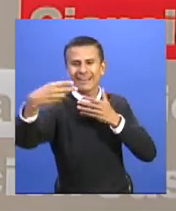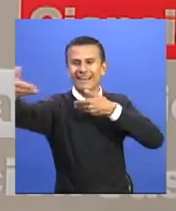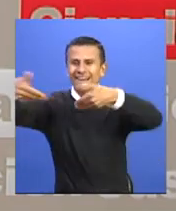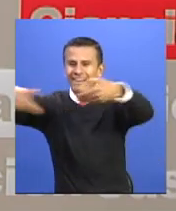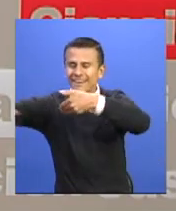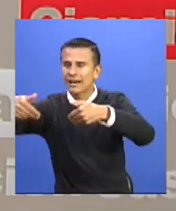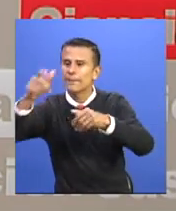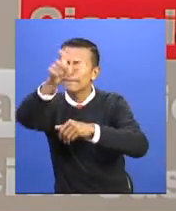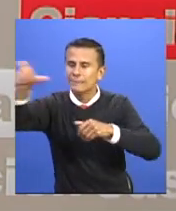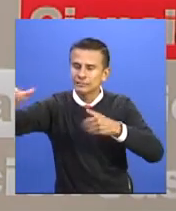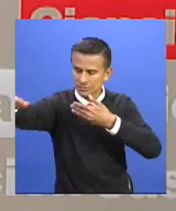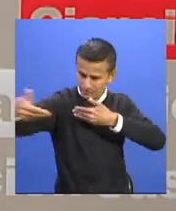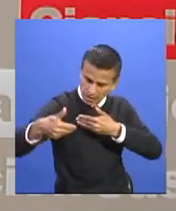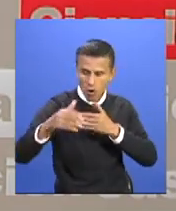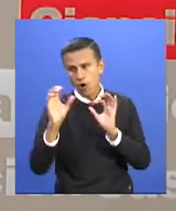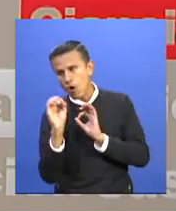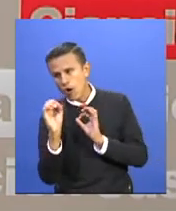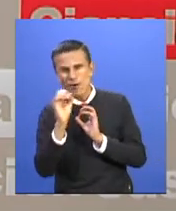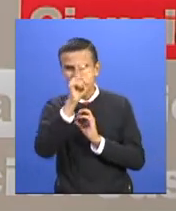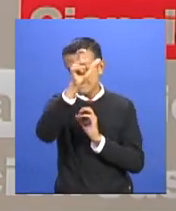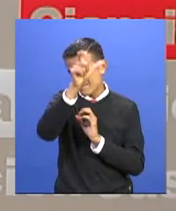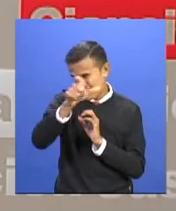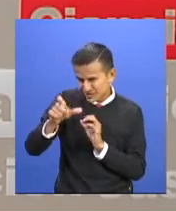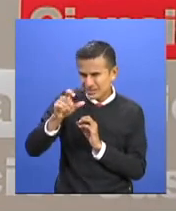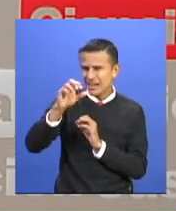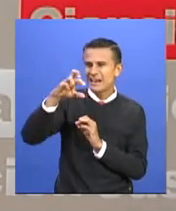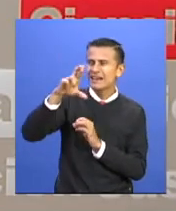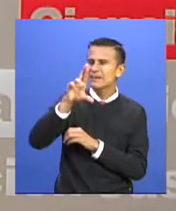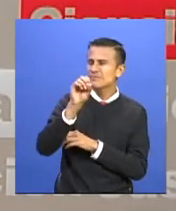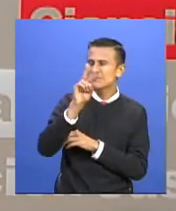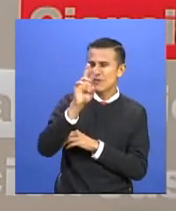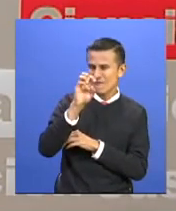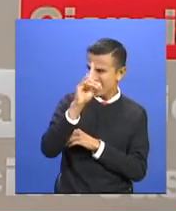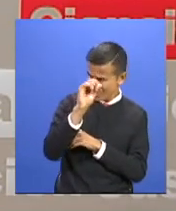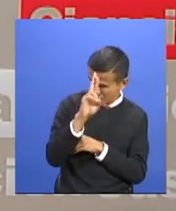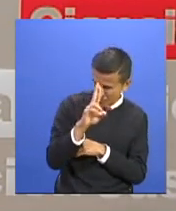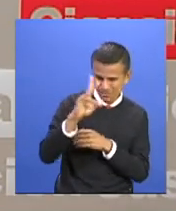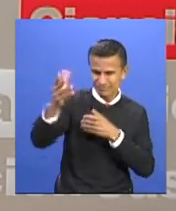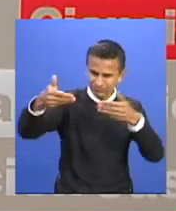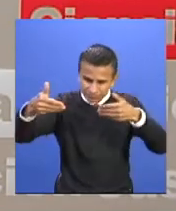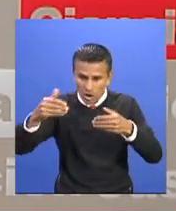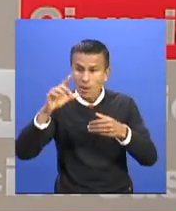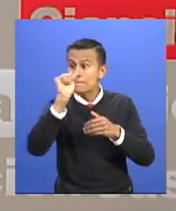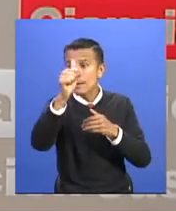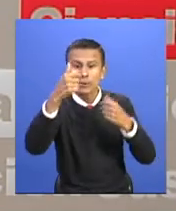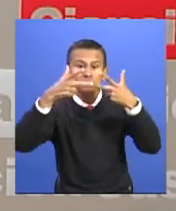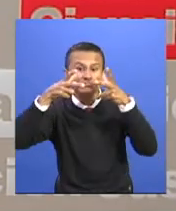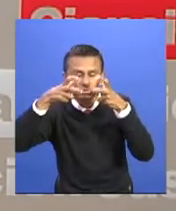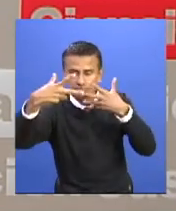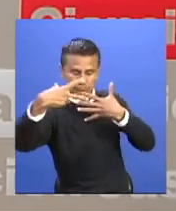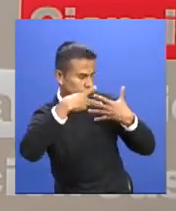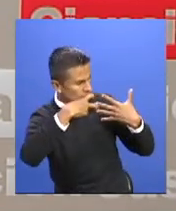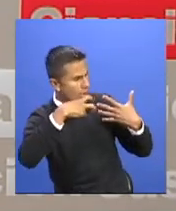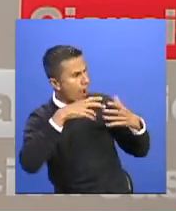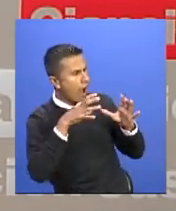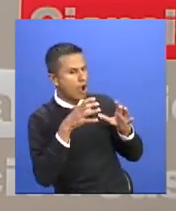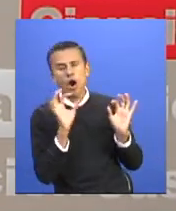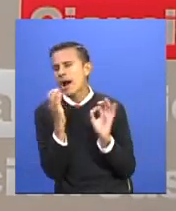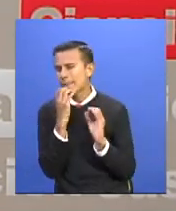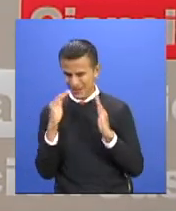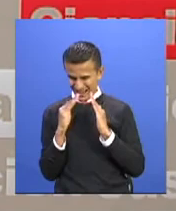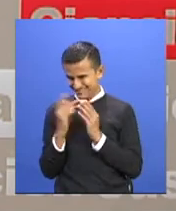ese cliente, es lo que percibe el proveedor, el acreedor, es lo que percibe, por ejemplo, la comunidad, el